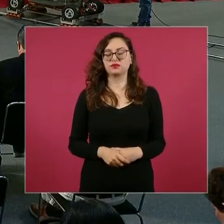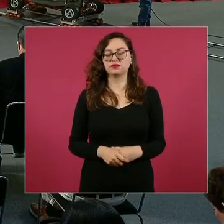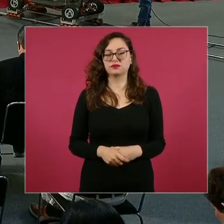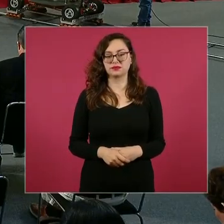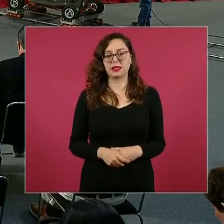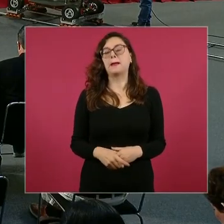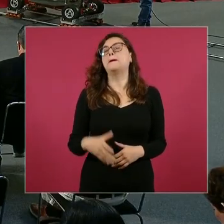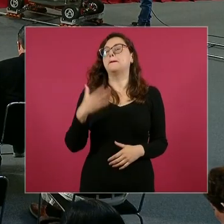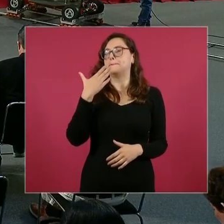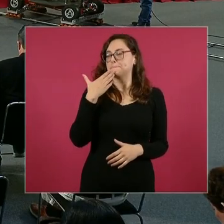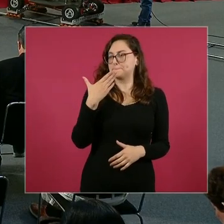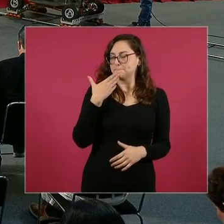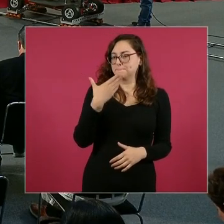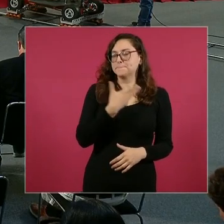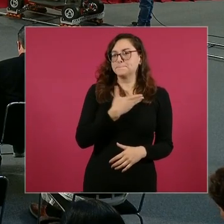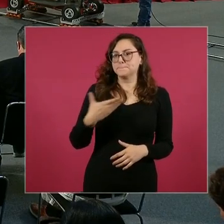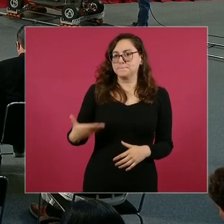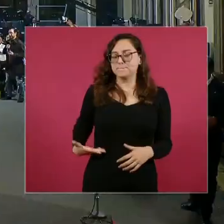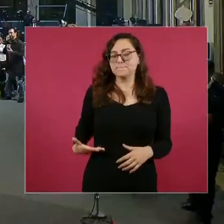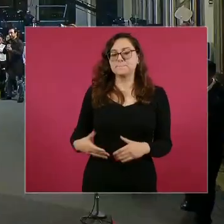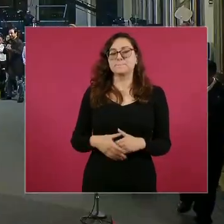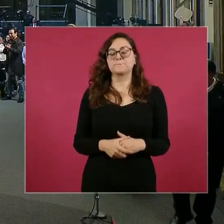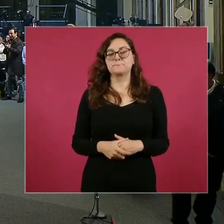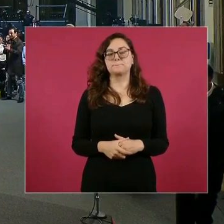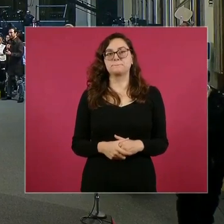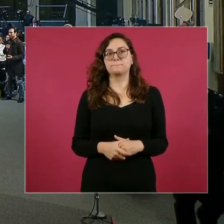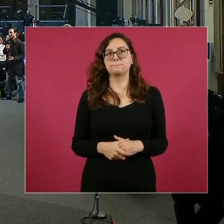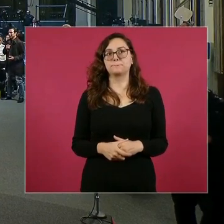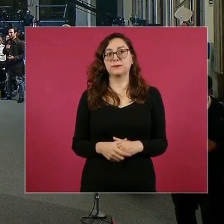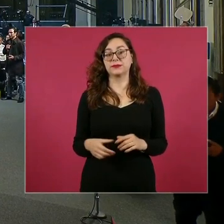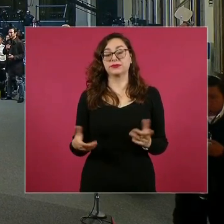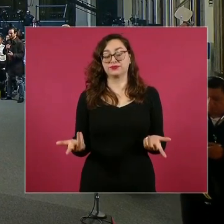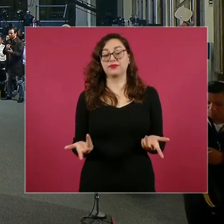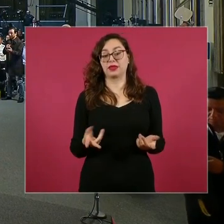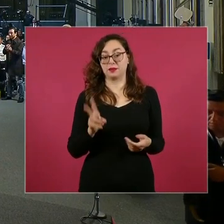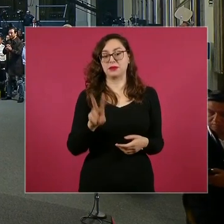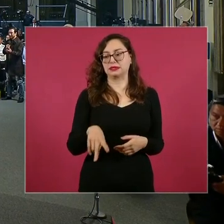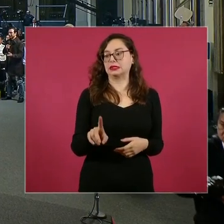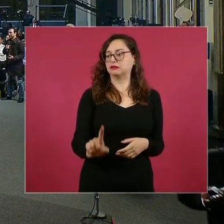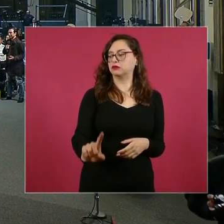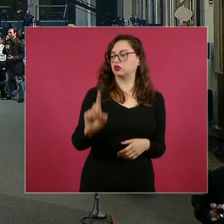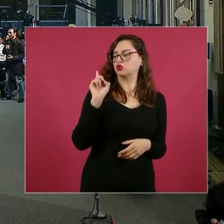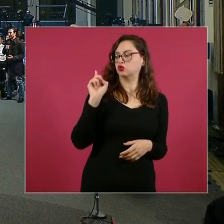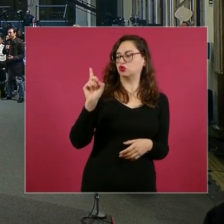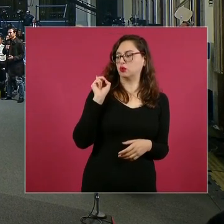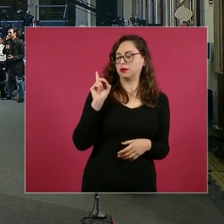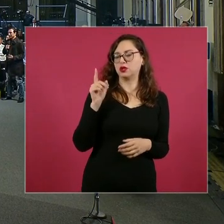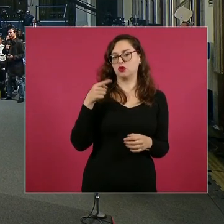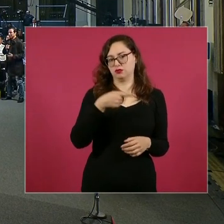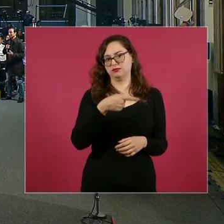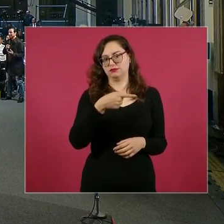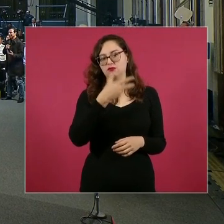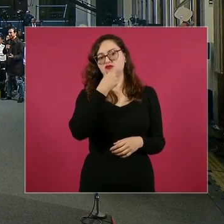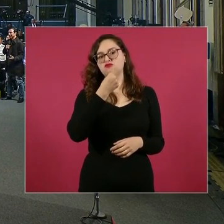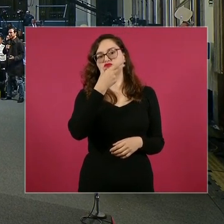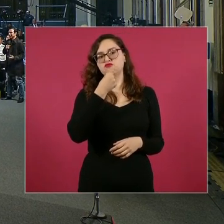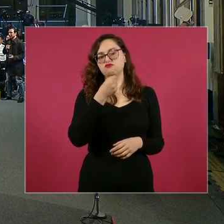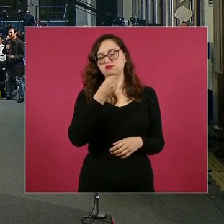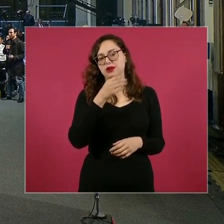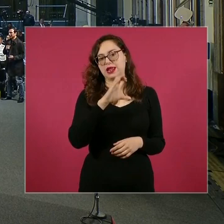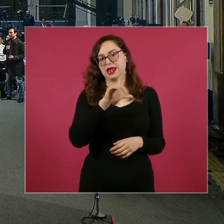presidente precisamente Claudio x González estaba ese domingo el domingo pasado donde está la imagen en una